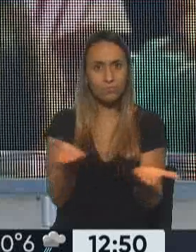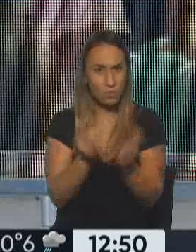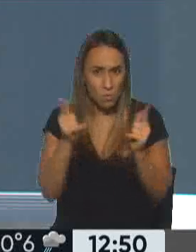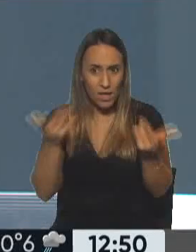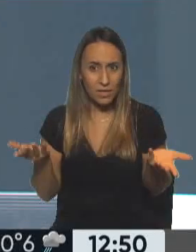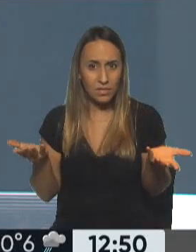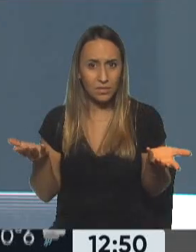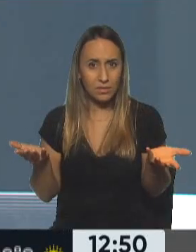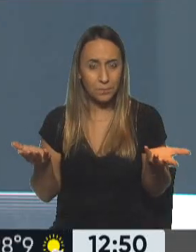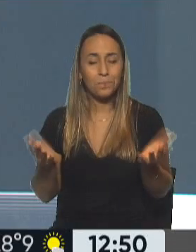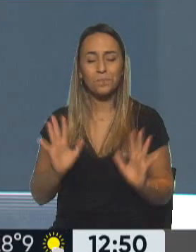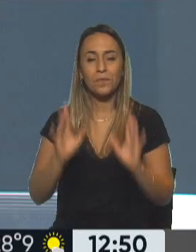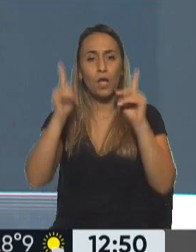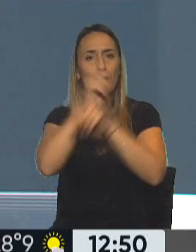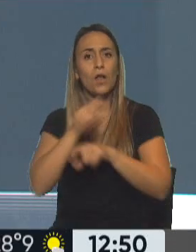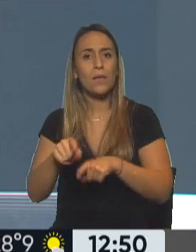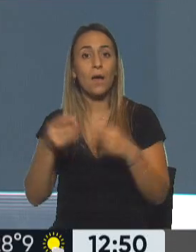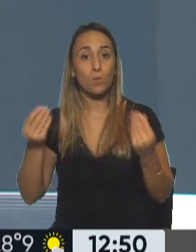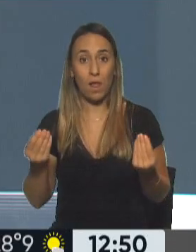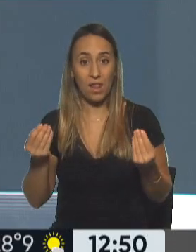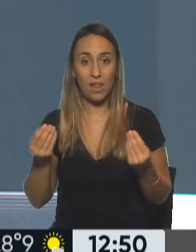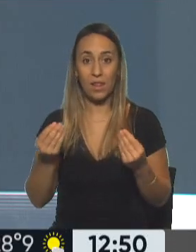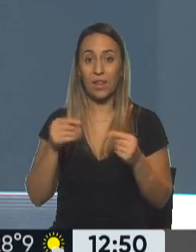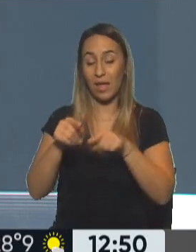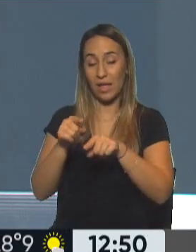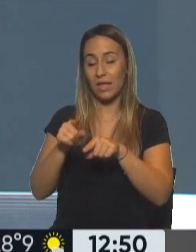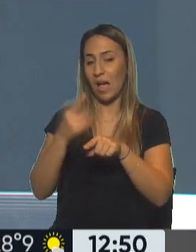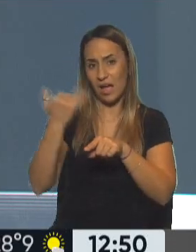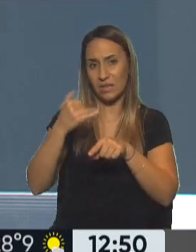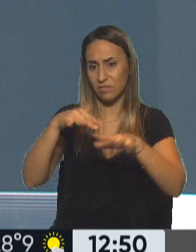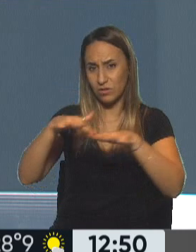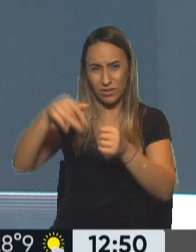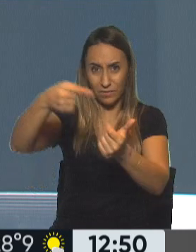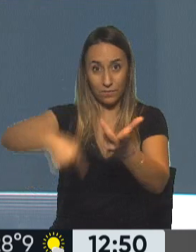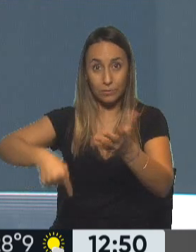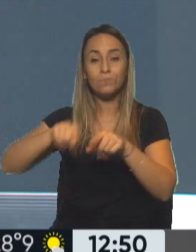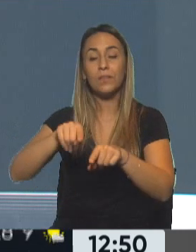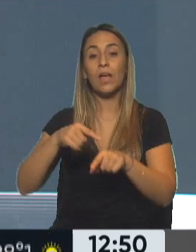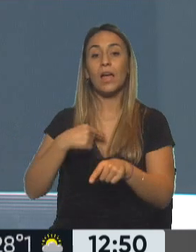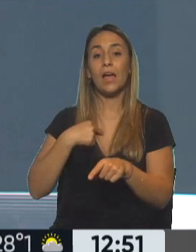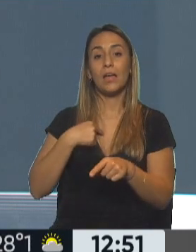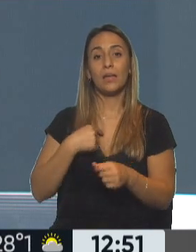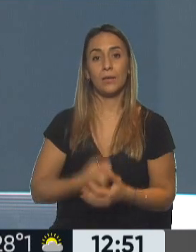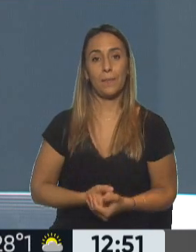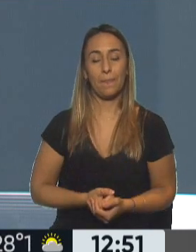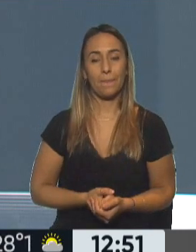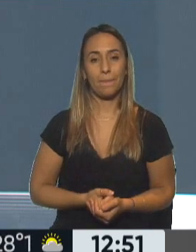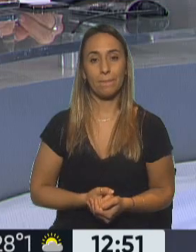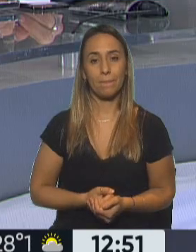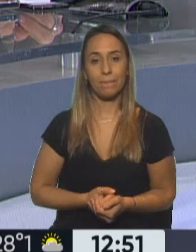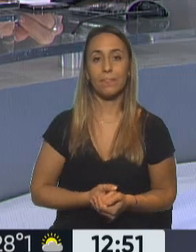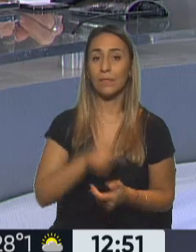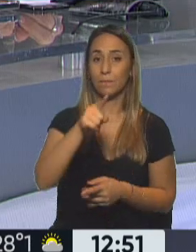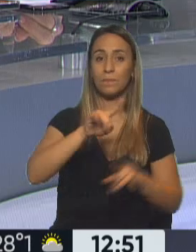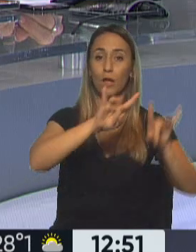no está... A ver, el problema que tenemos, en este caso y en muchos otros, nosotros tenemos una recomendación, que entren a la página